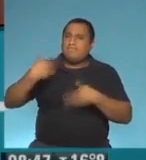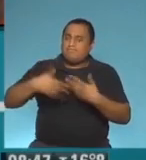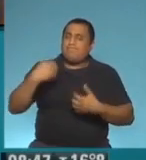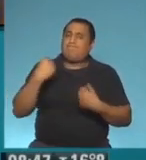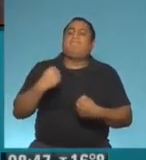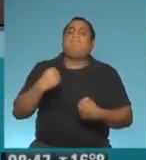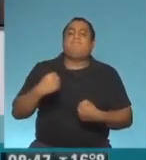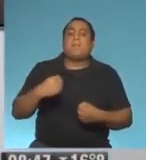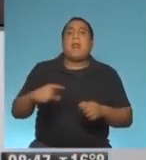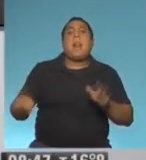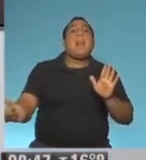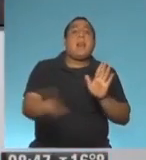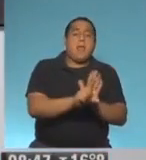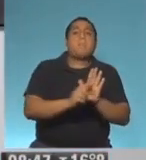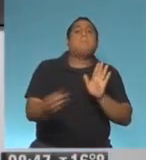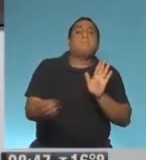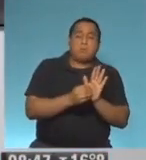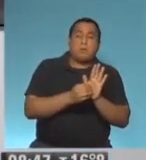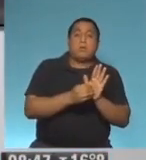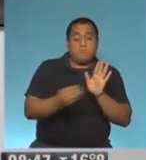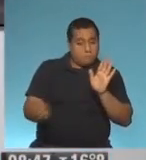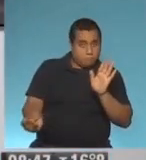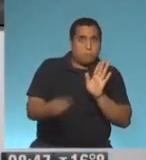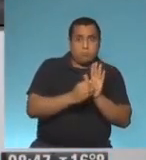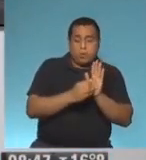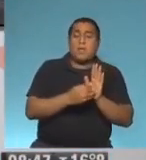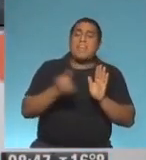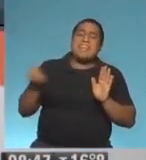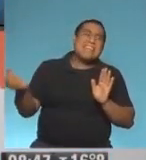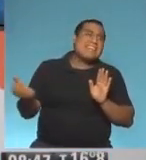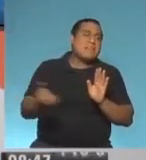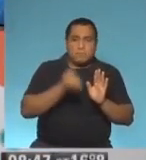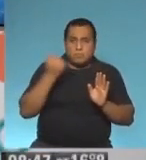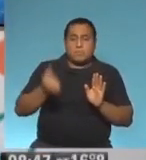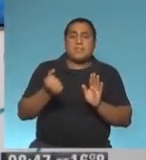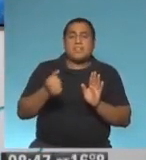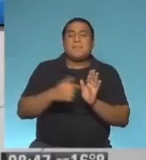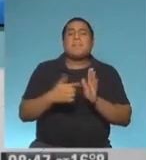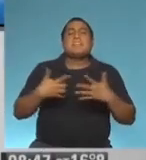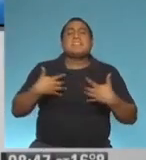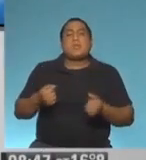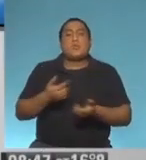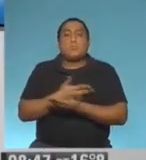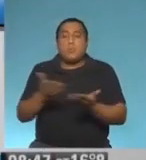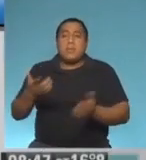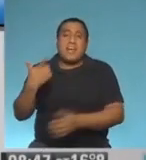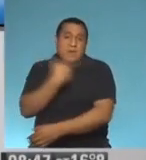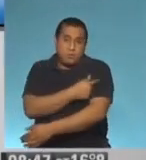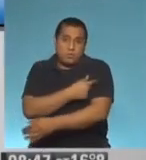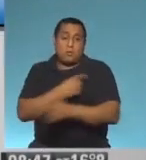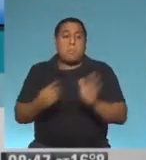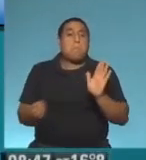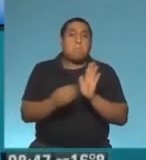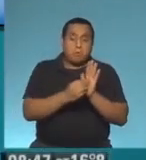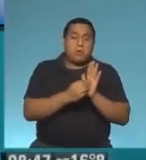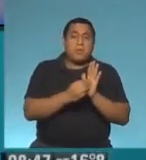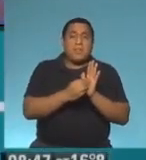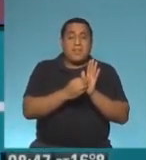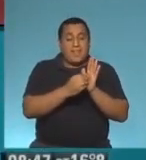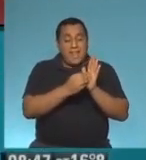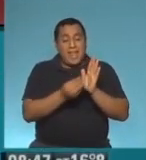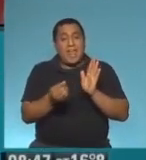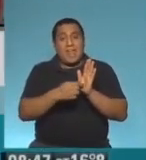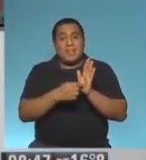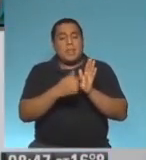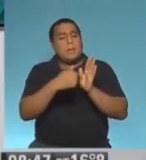marco legal una ley que establece la importancia estratégica en salud pública de la vacunación y dentro de los principios que se